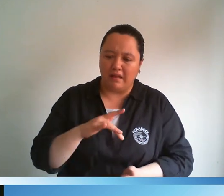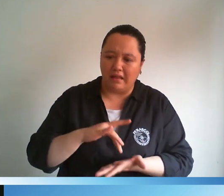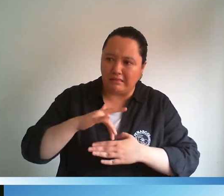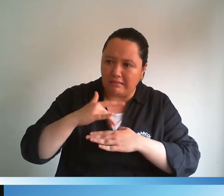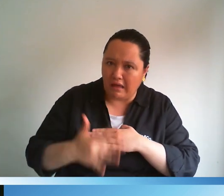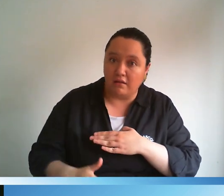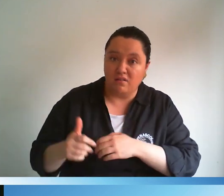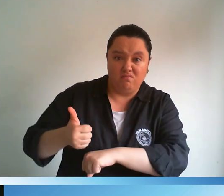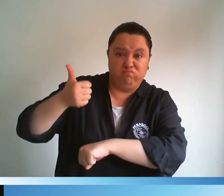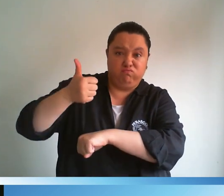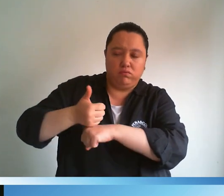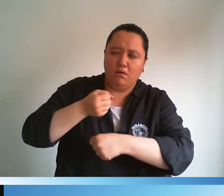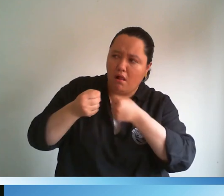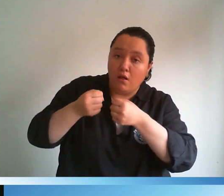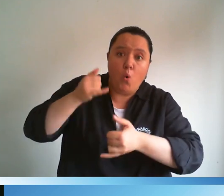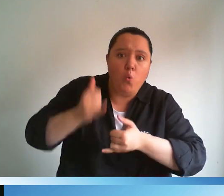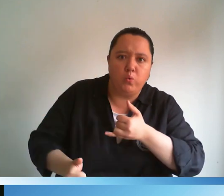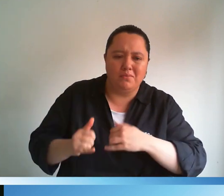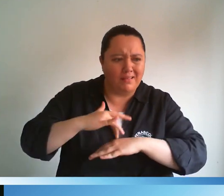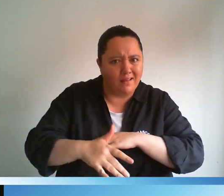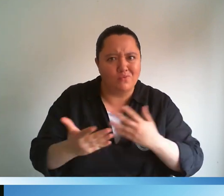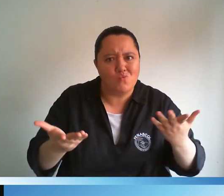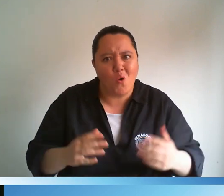¿Cómo se le ocurre llegar tarde a su última entrevista con el gerente?